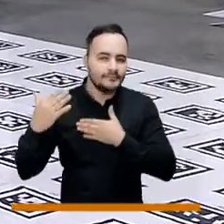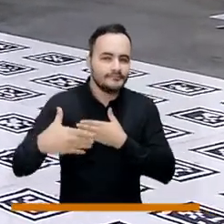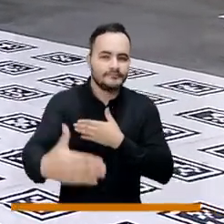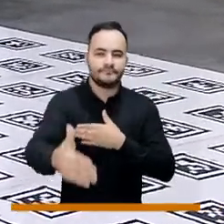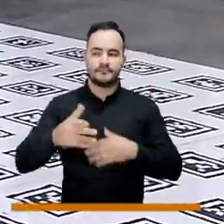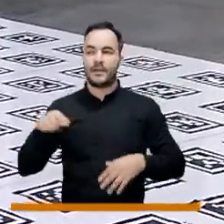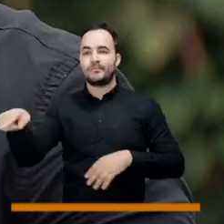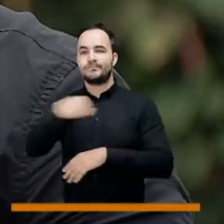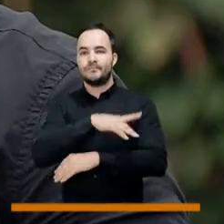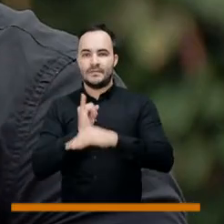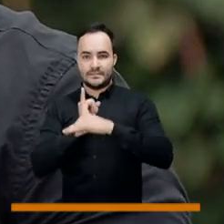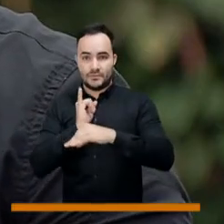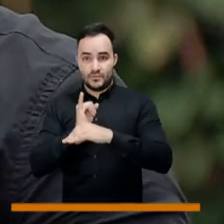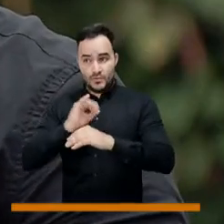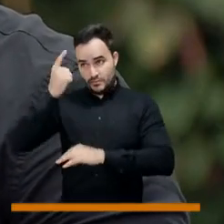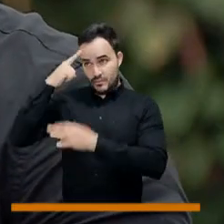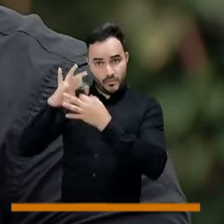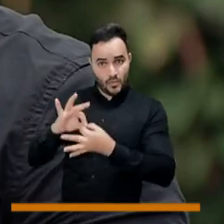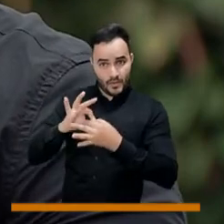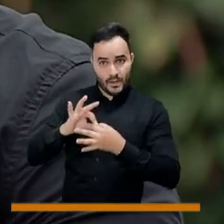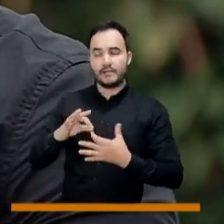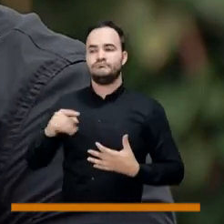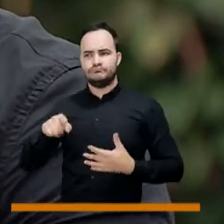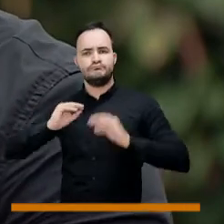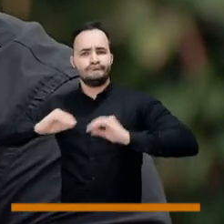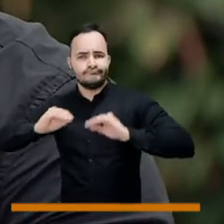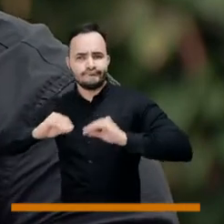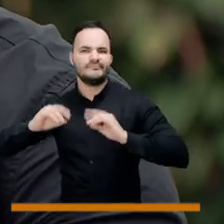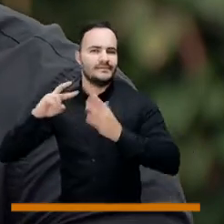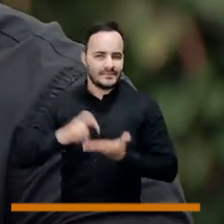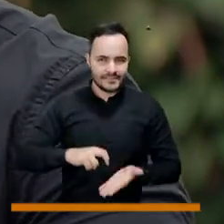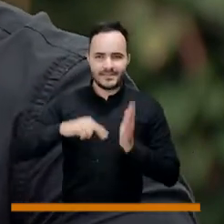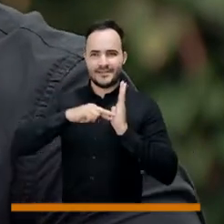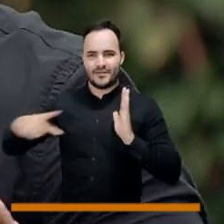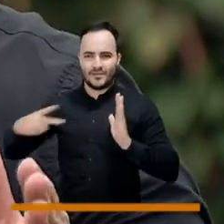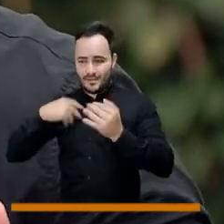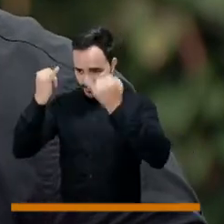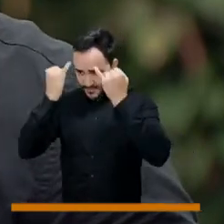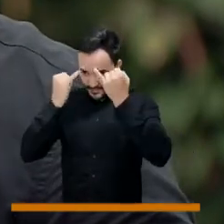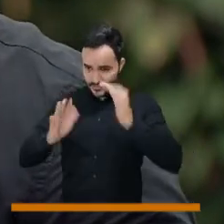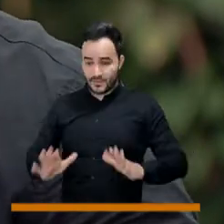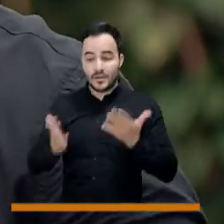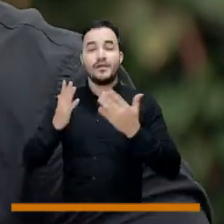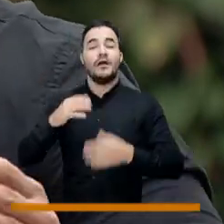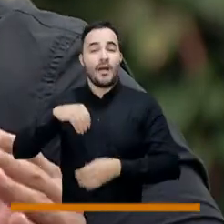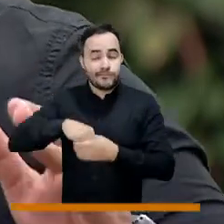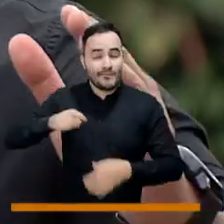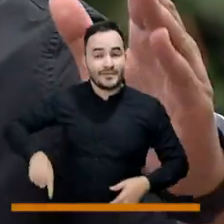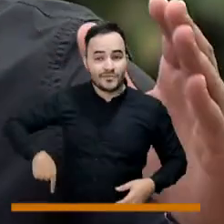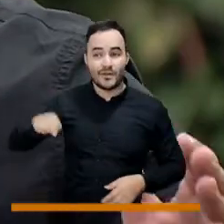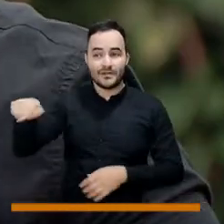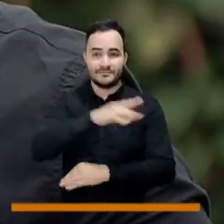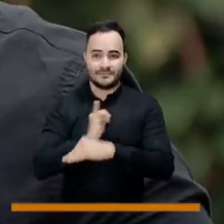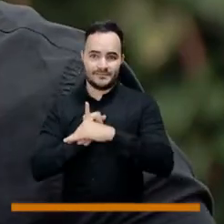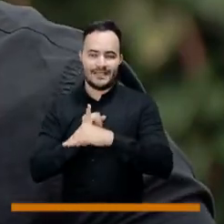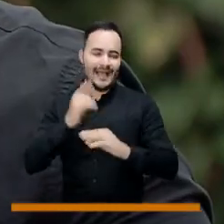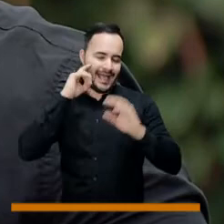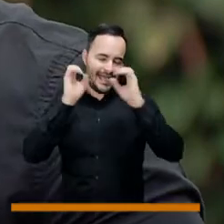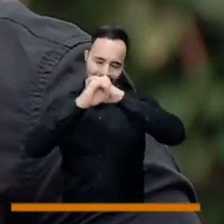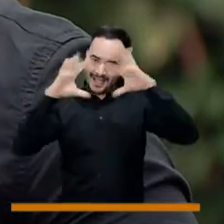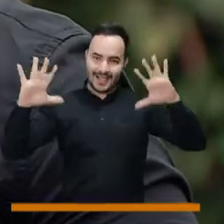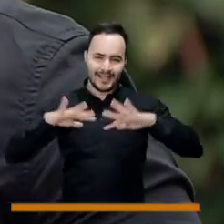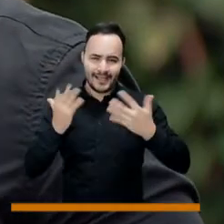Medellín tenga las escuelas populares de ciencia, tecnología e innovación. Esto va a llevar a un proceso que desde la primera